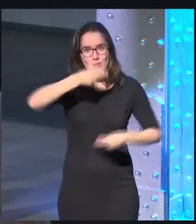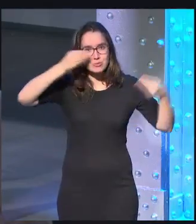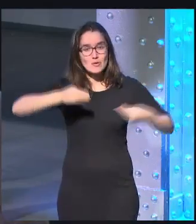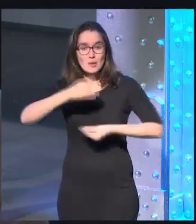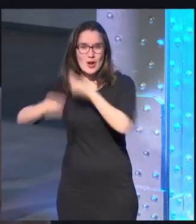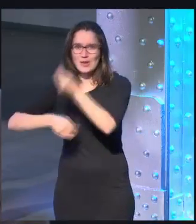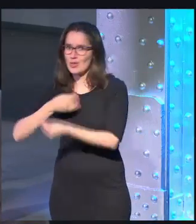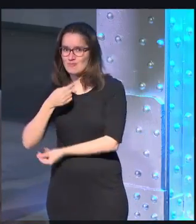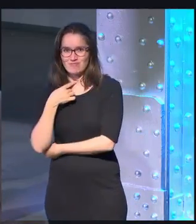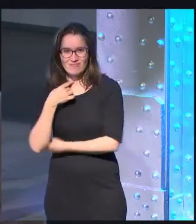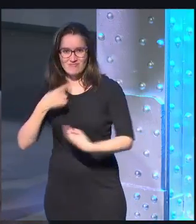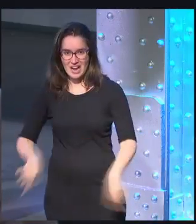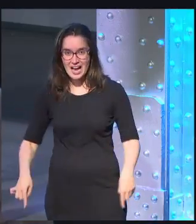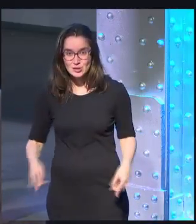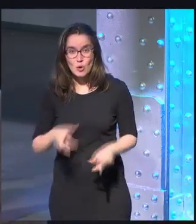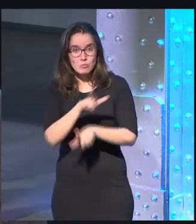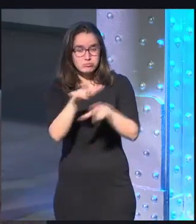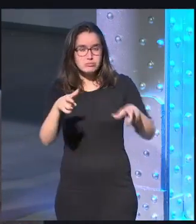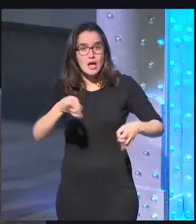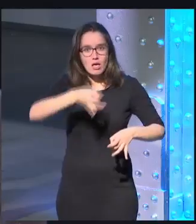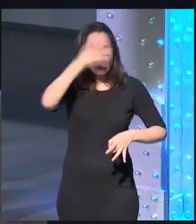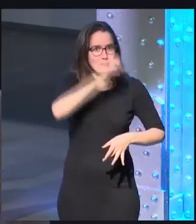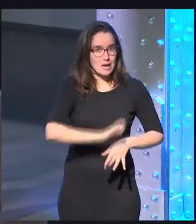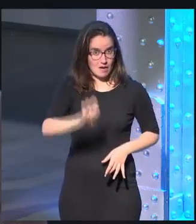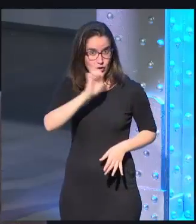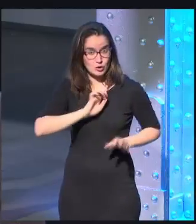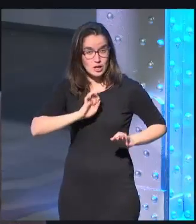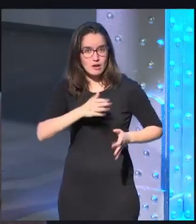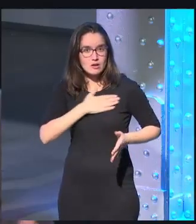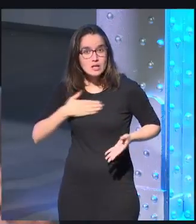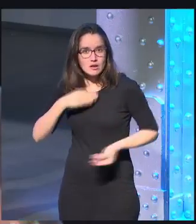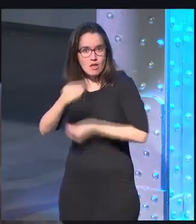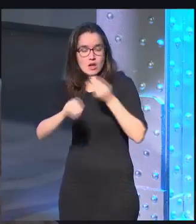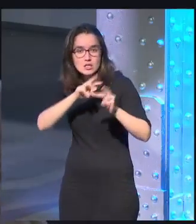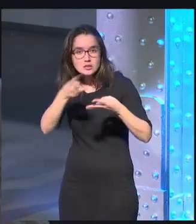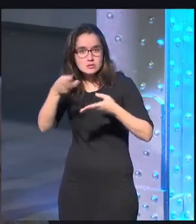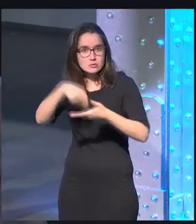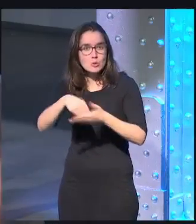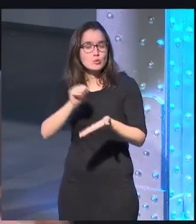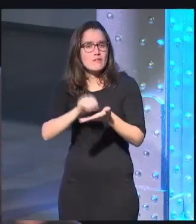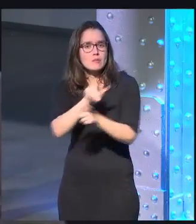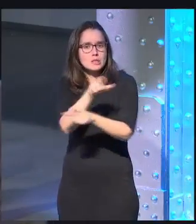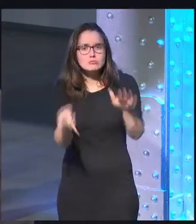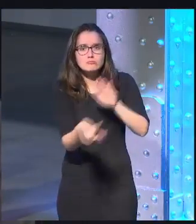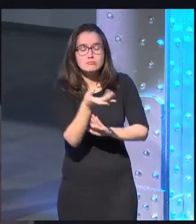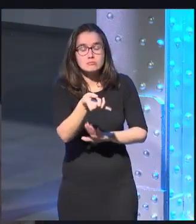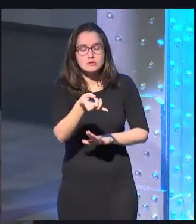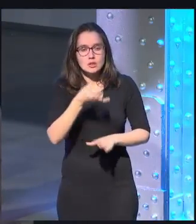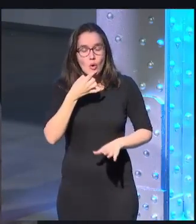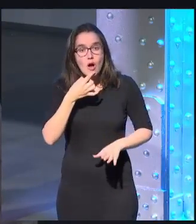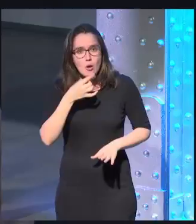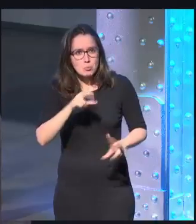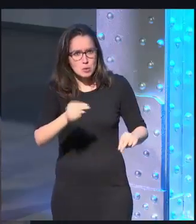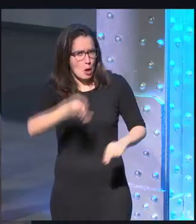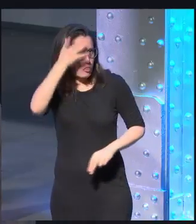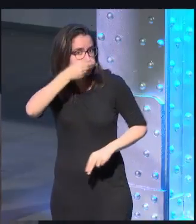en la ejecución. Y hay mucha gente con unas ideas fantásticas que quieren implementar internet. De hecho, yo me encuentro muchos emprendedores que digo, ¡qué idea más buena! Pero